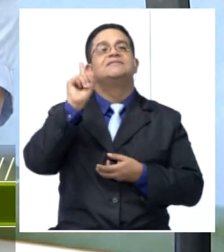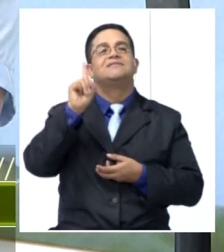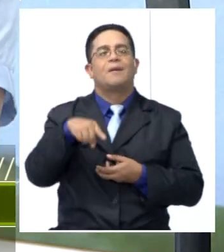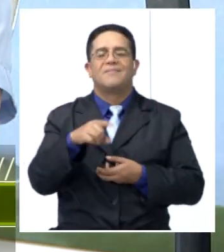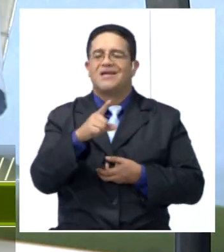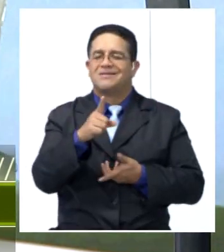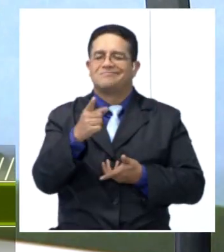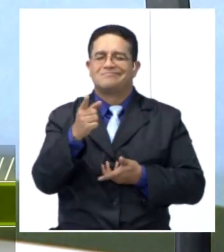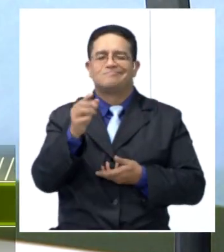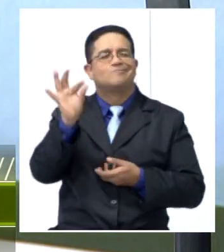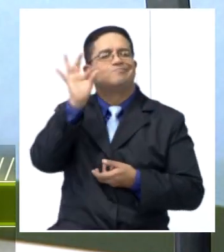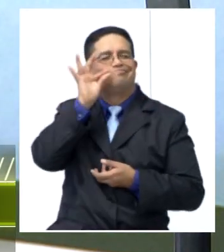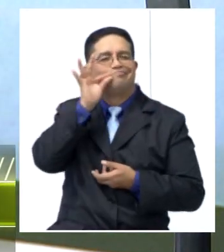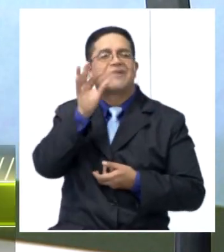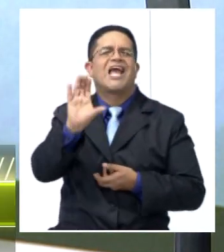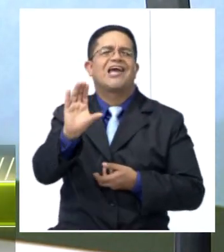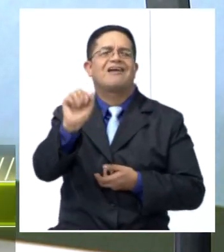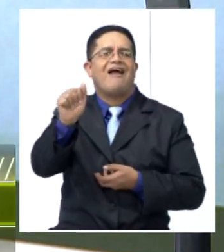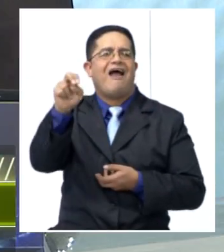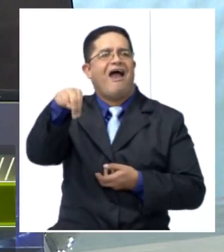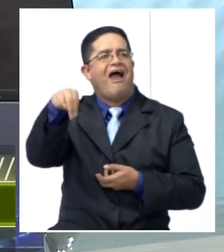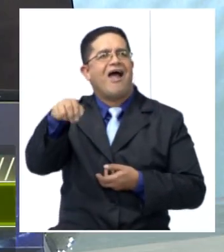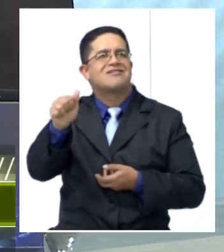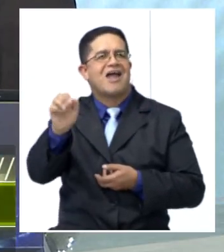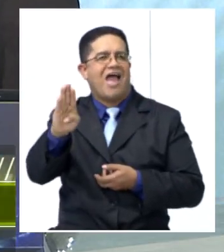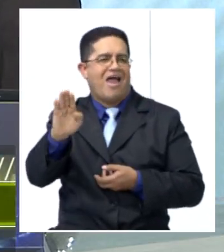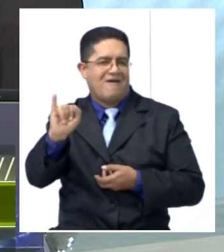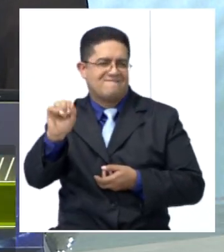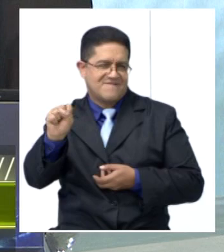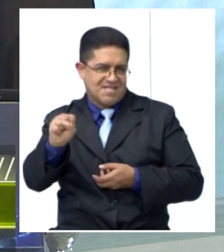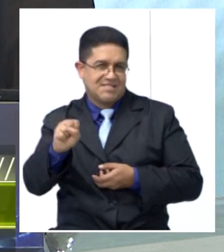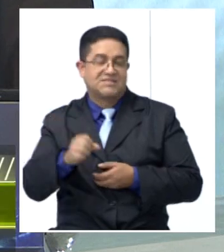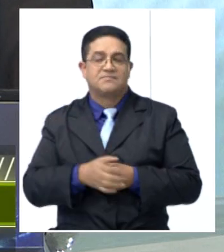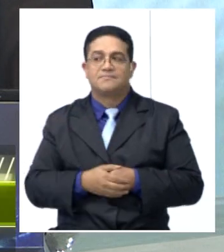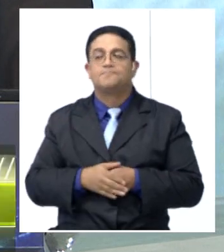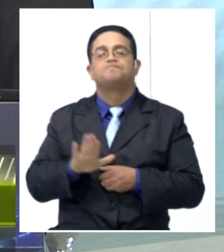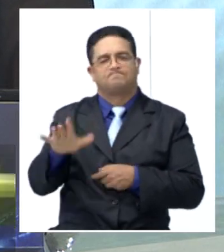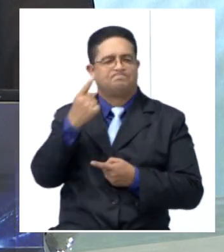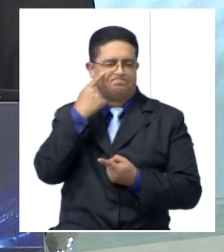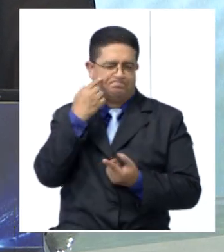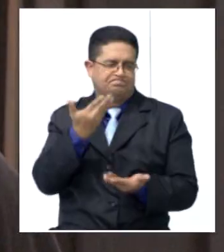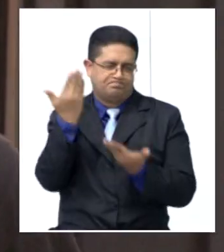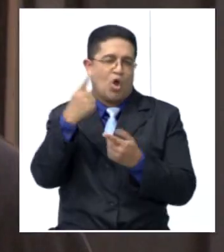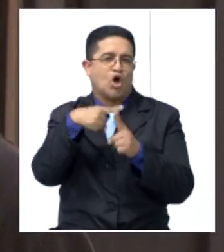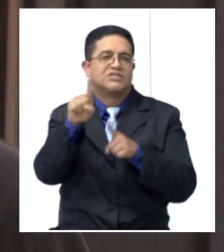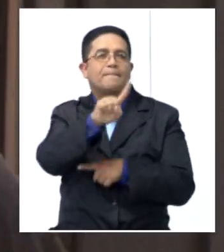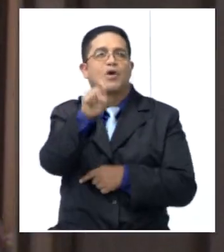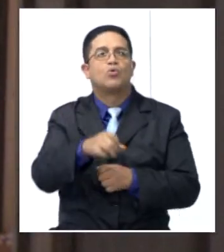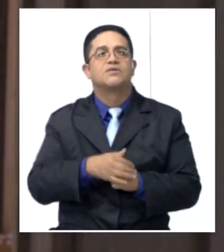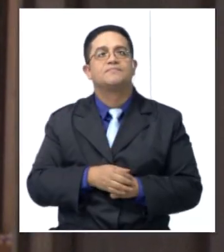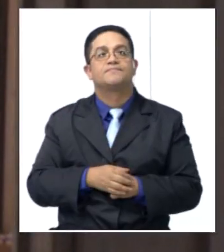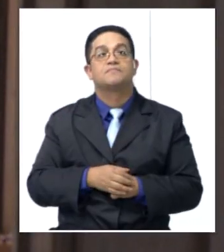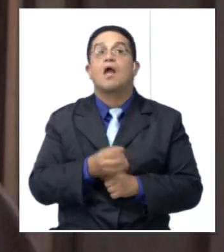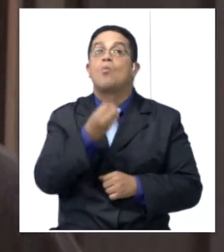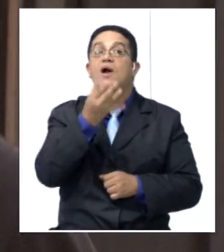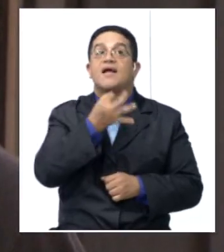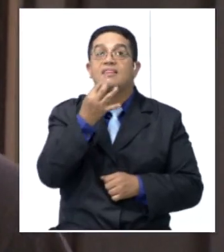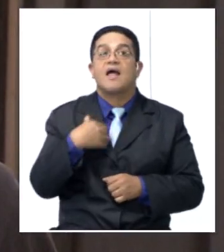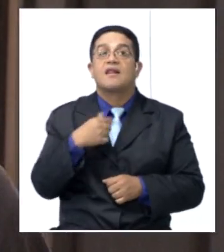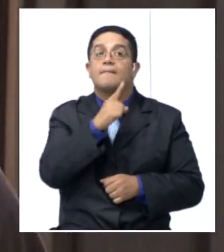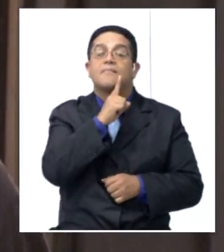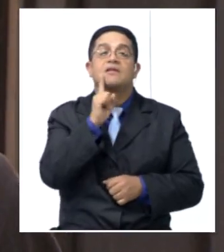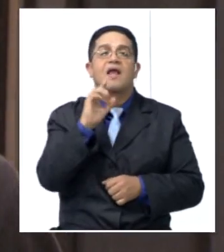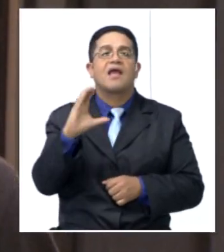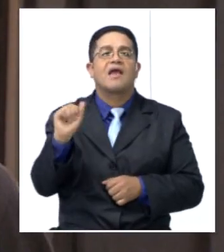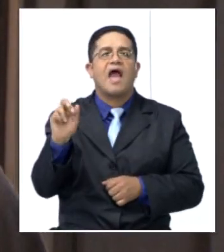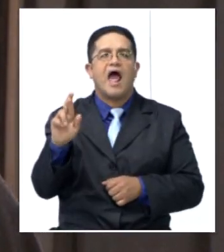sus drogas ilícitas. Muy bien, vamos a ver otra de las preguntas que nos llega de la audiencia. Buenas tardes, doctor. Mi nombre es Carlos